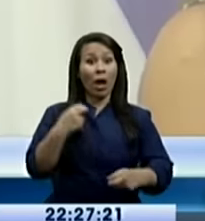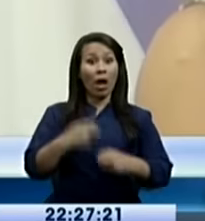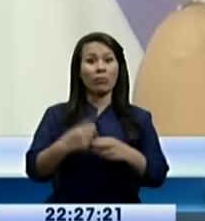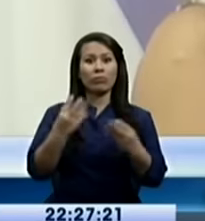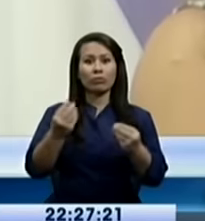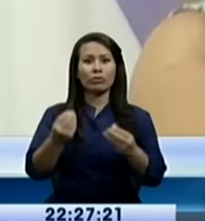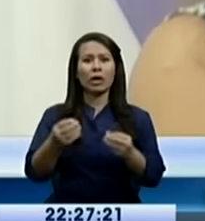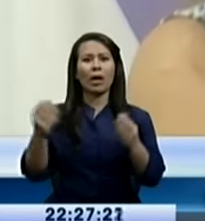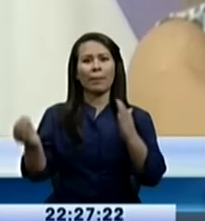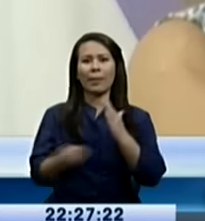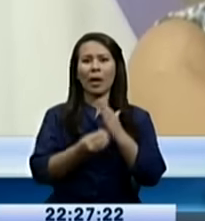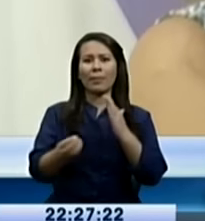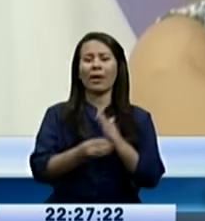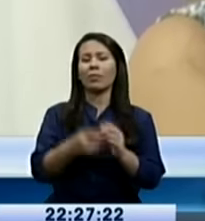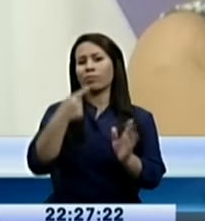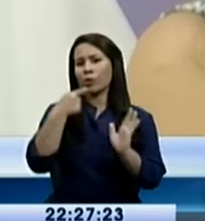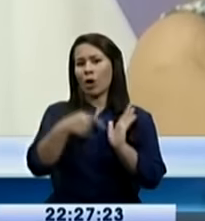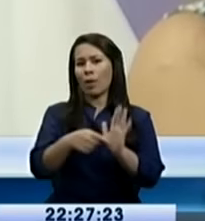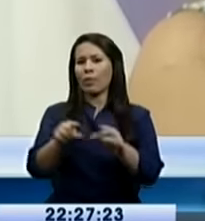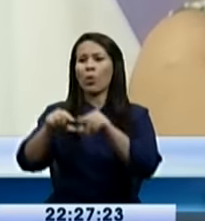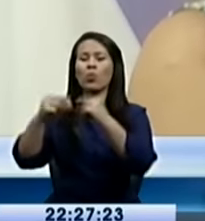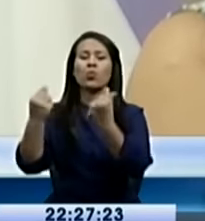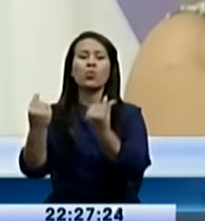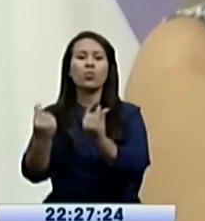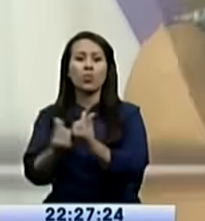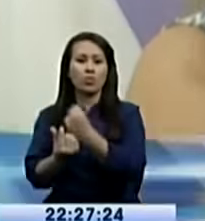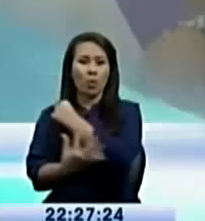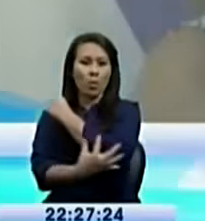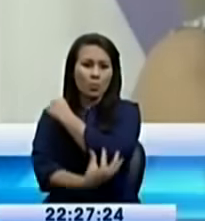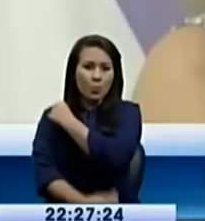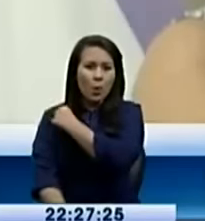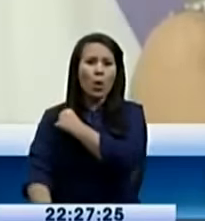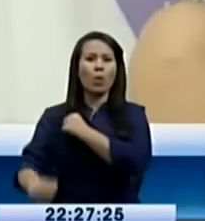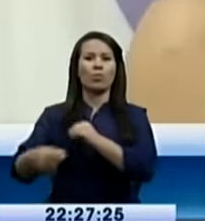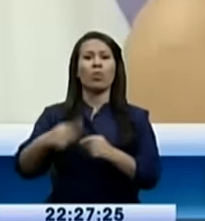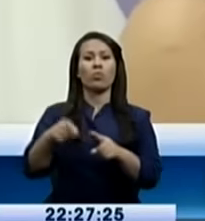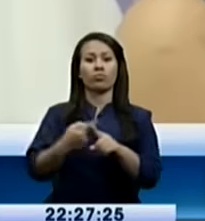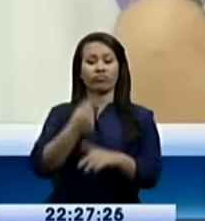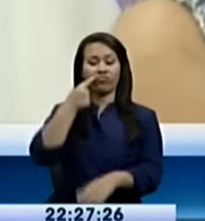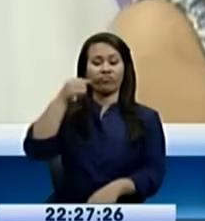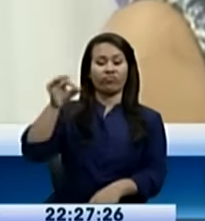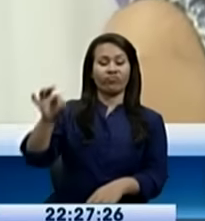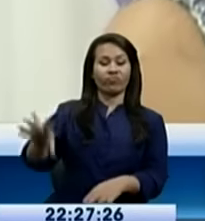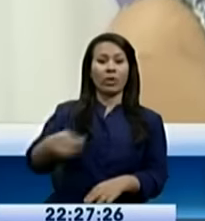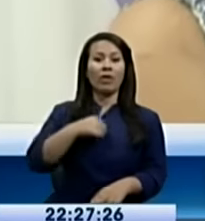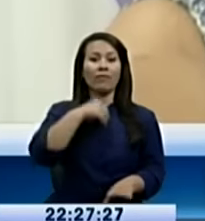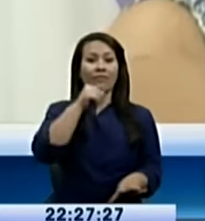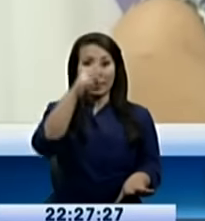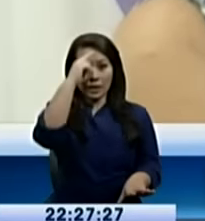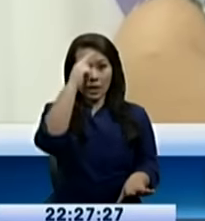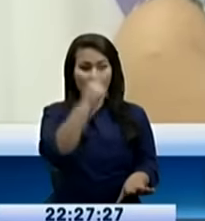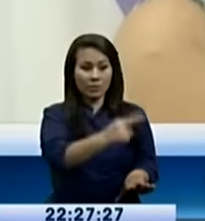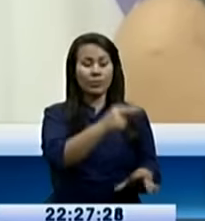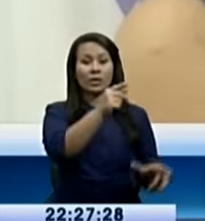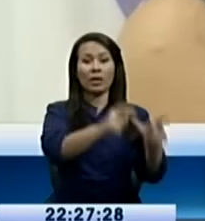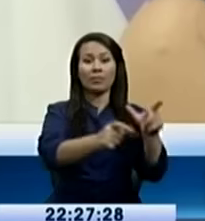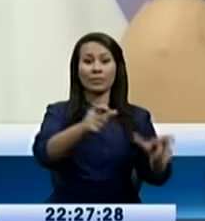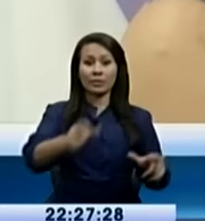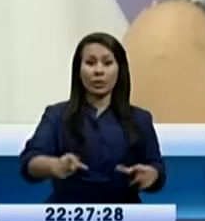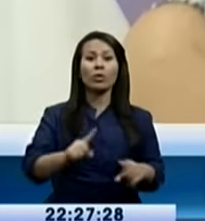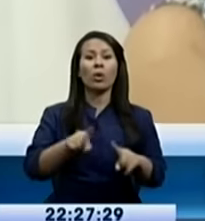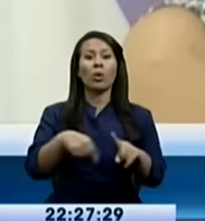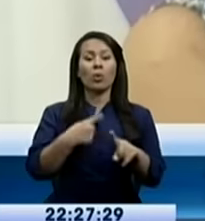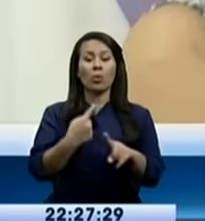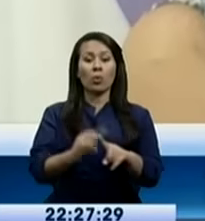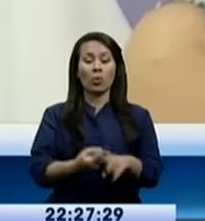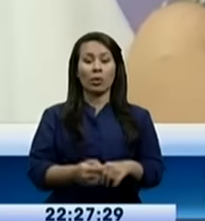masivas, esto es, organizaciones o grupos prioritarios, cuando se discrimina, cuando no se respeta a las audiencias, cuando